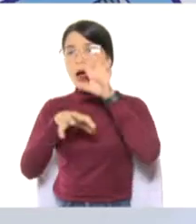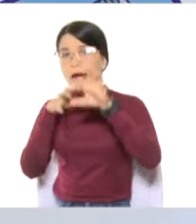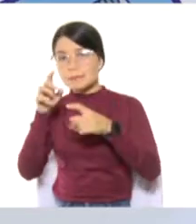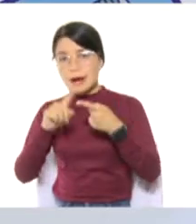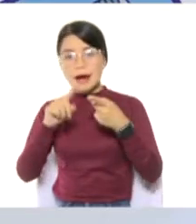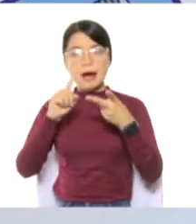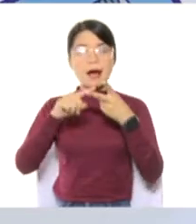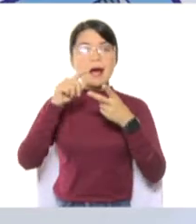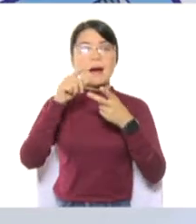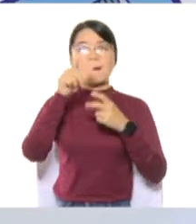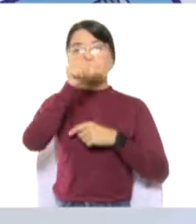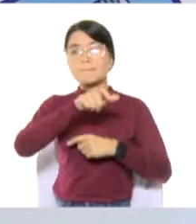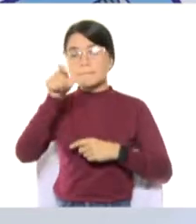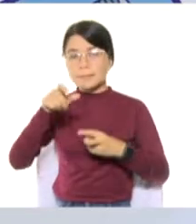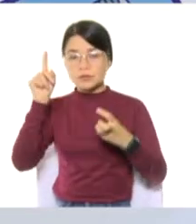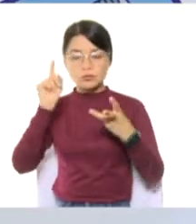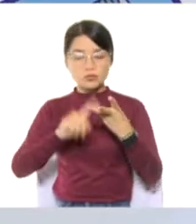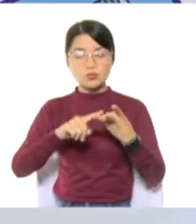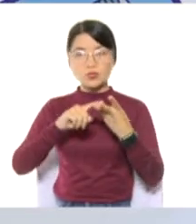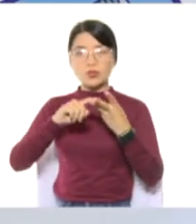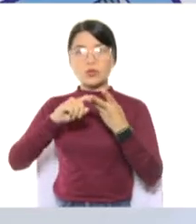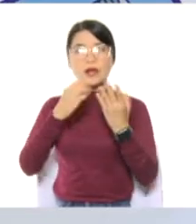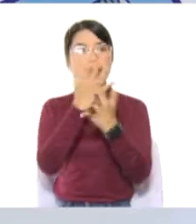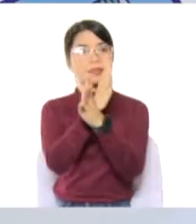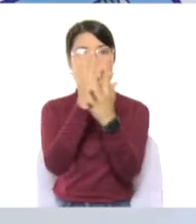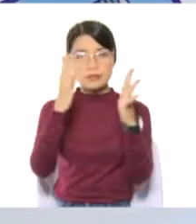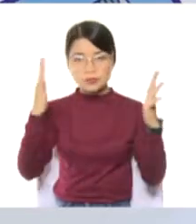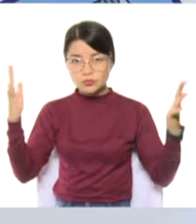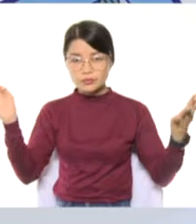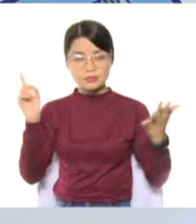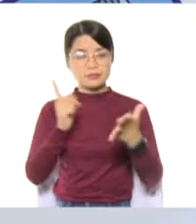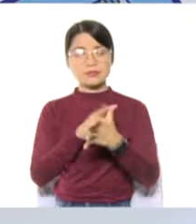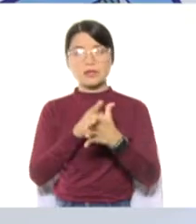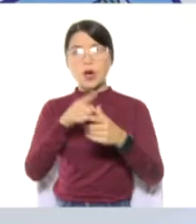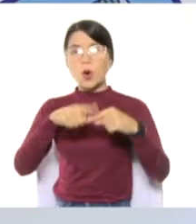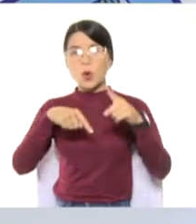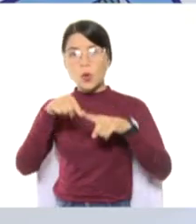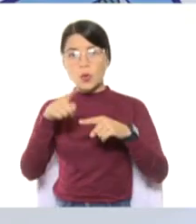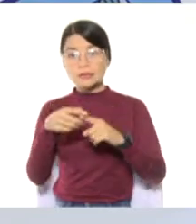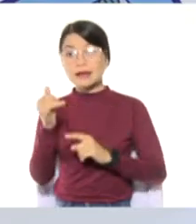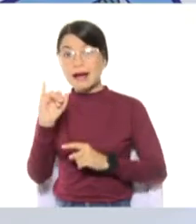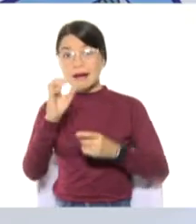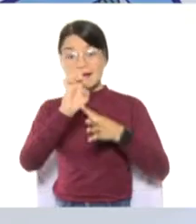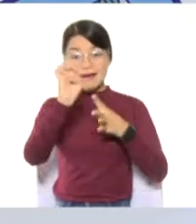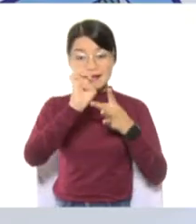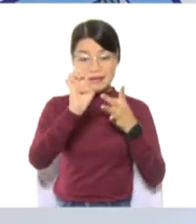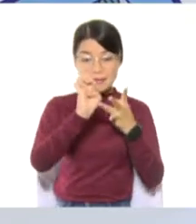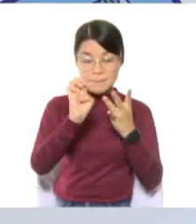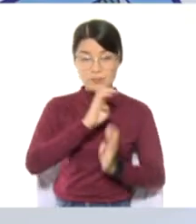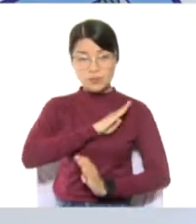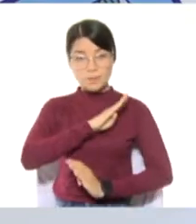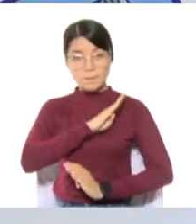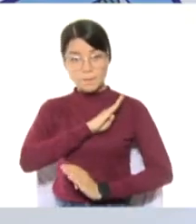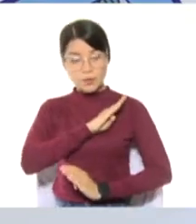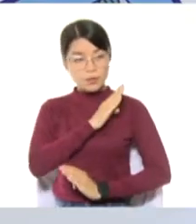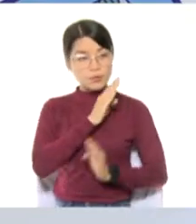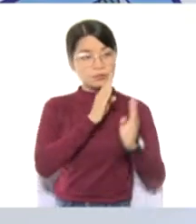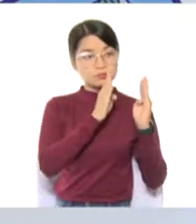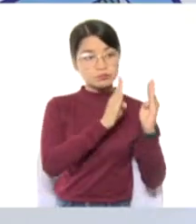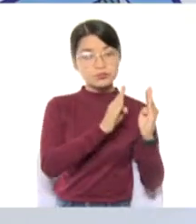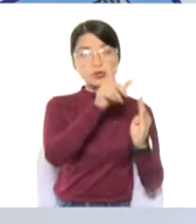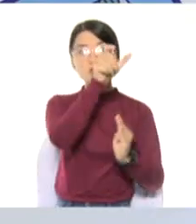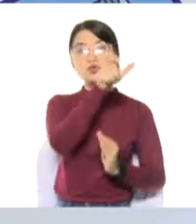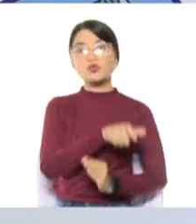unas partes básicas que son un sujeto, un predicado y un verbo. Siendo así,